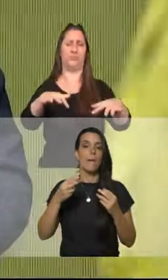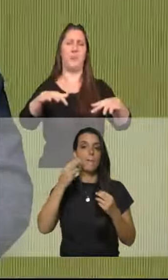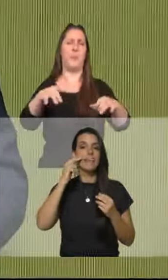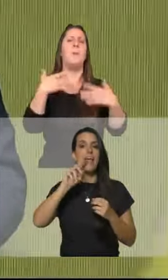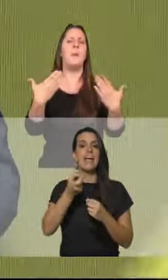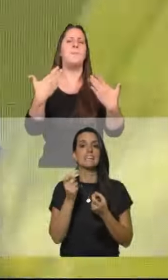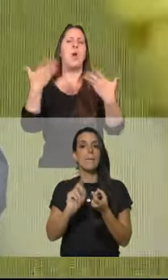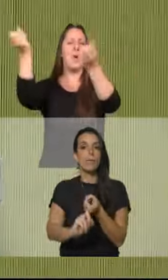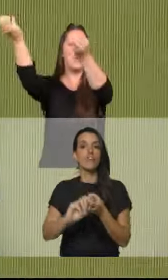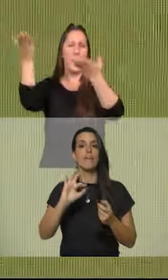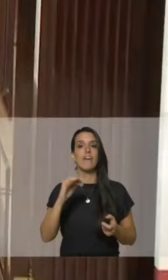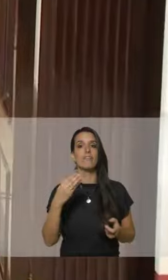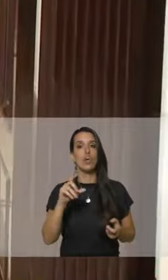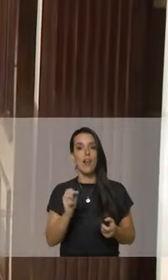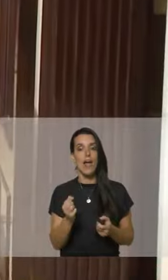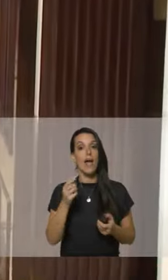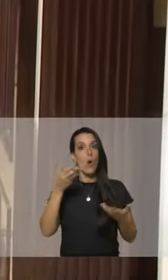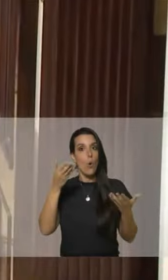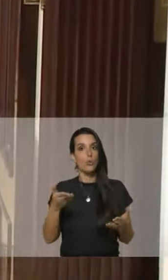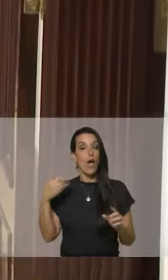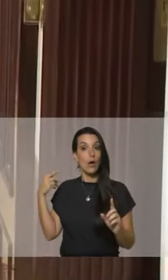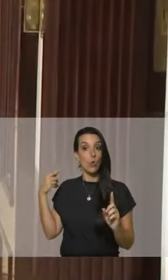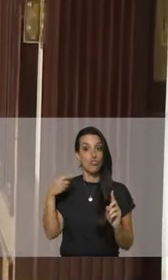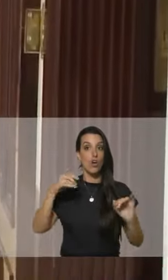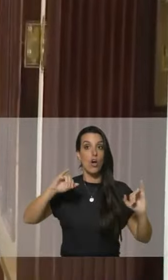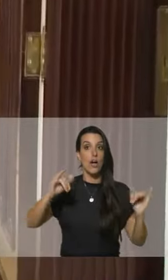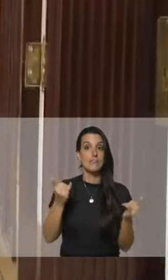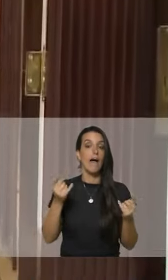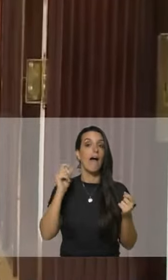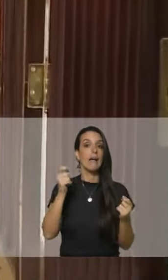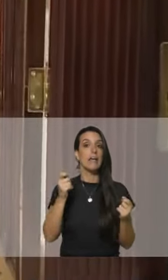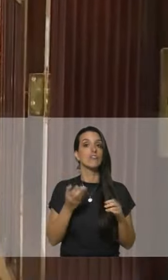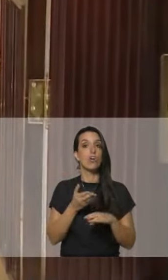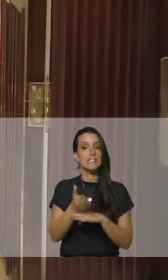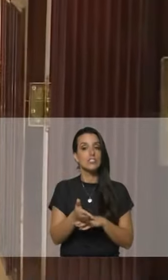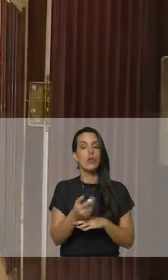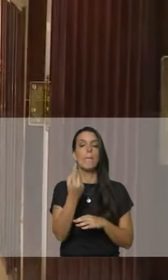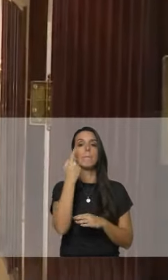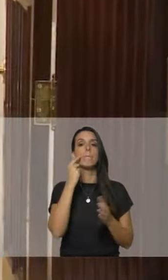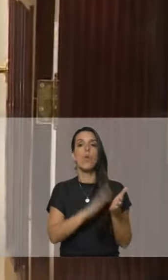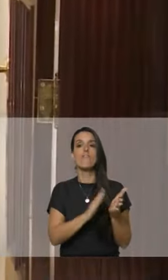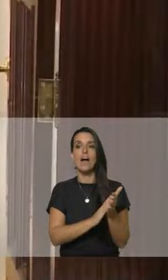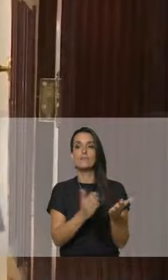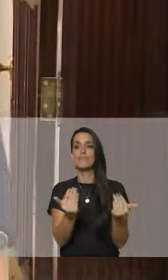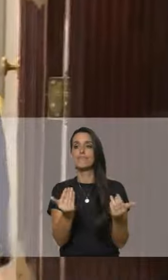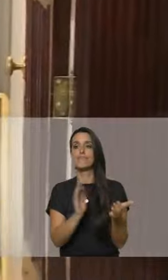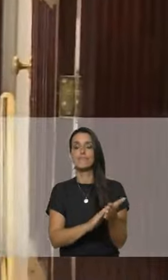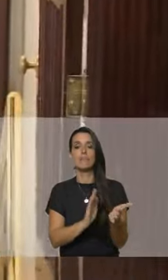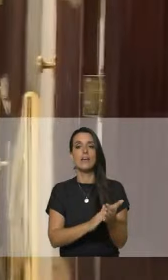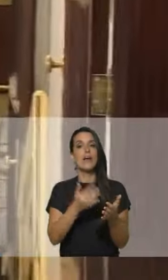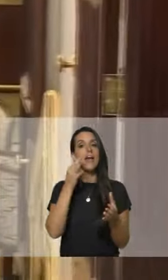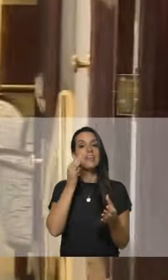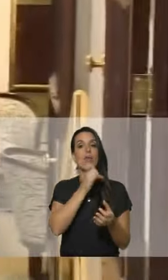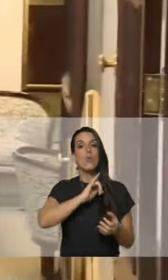expareja Fabiola Yáñez con esta acusación el procurador solicitó recabar las primeras pruebas en el marco de la denuncia